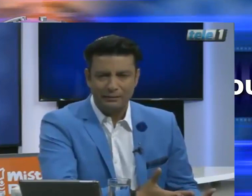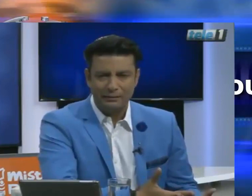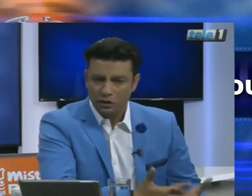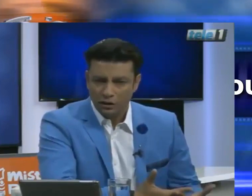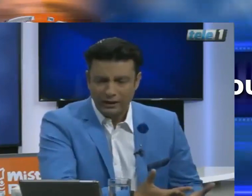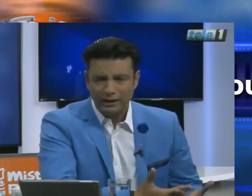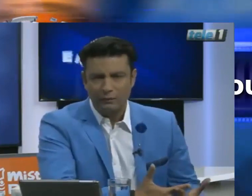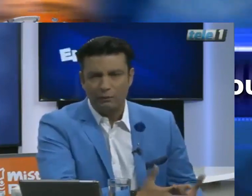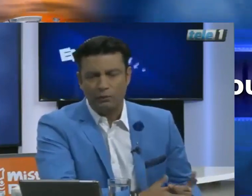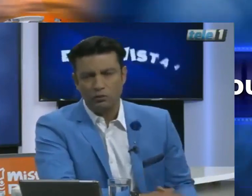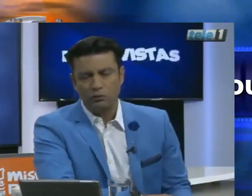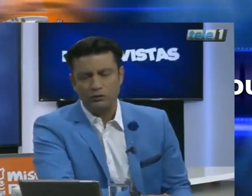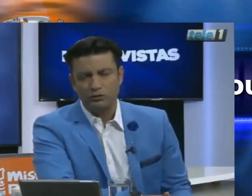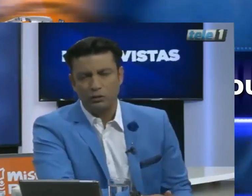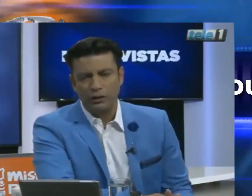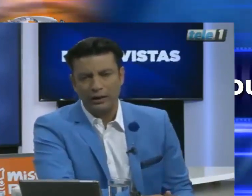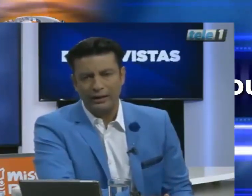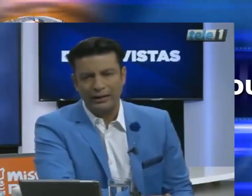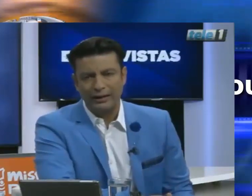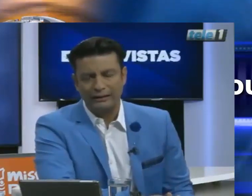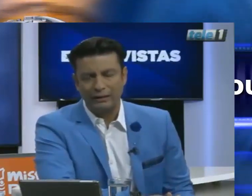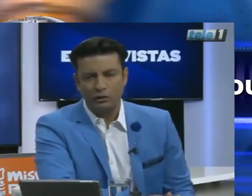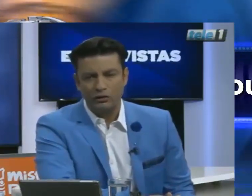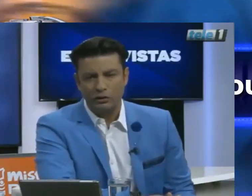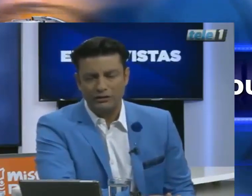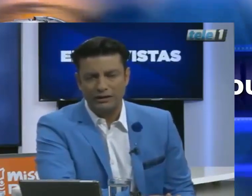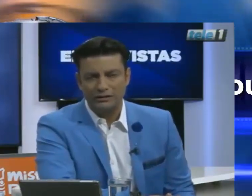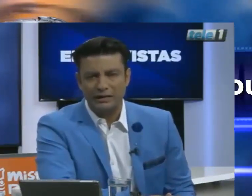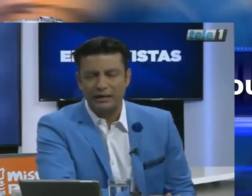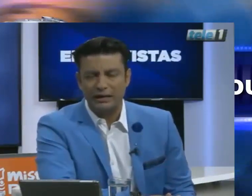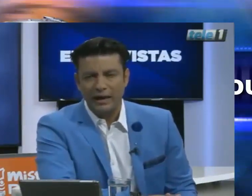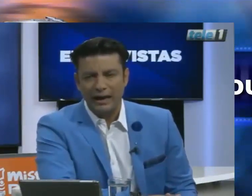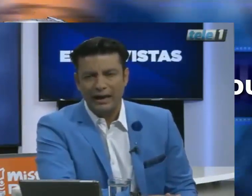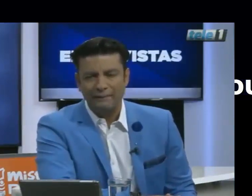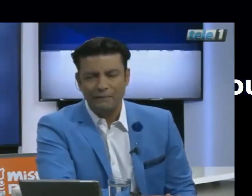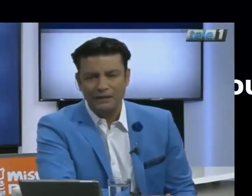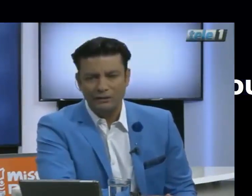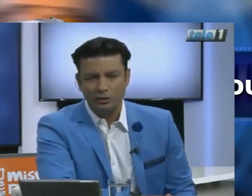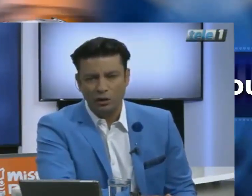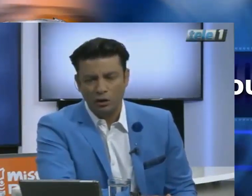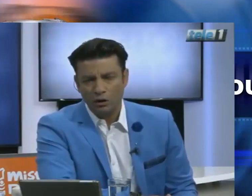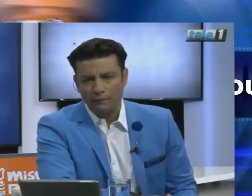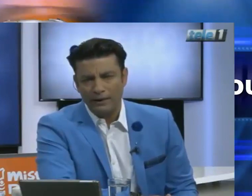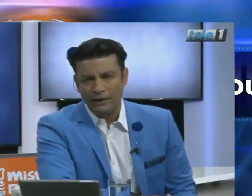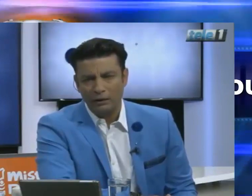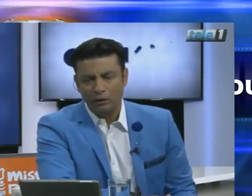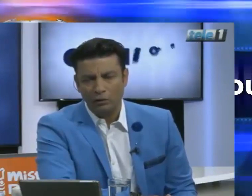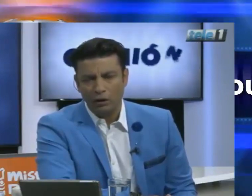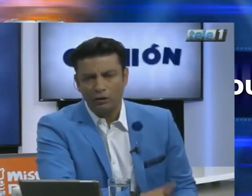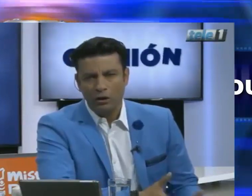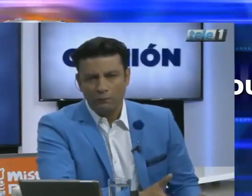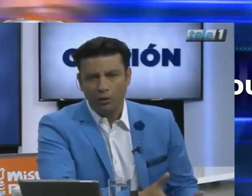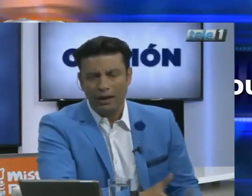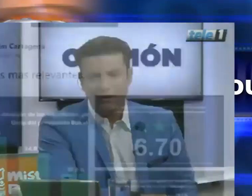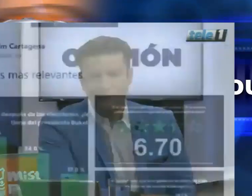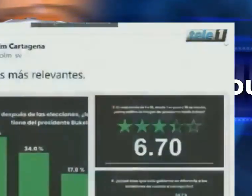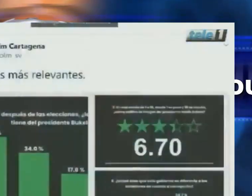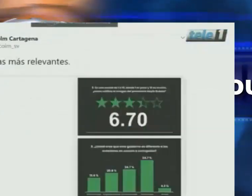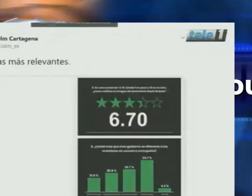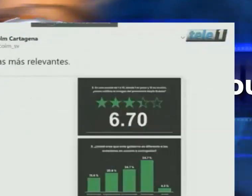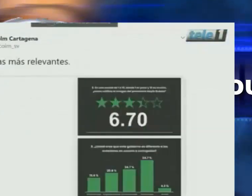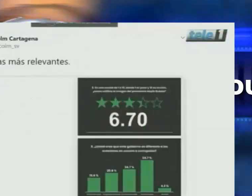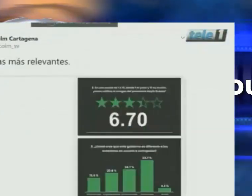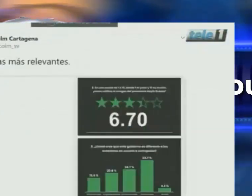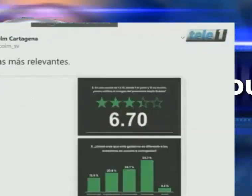más tenemos? Tenemos, por supuesto, el antejuicio que se le sigue al ministro Merino Dubón por